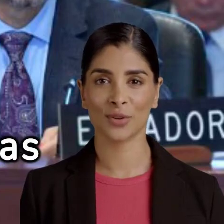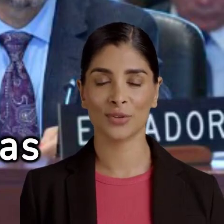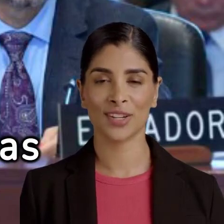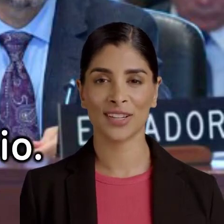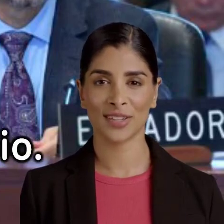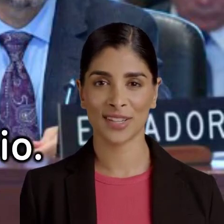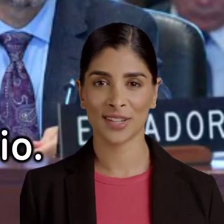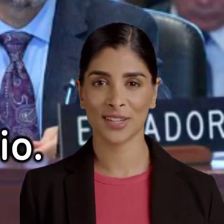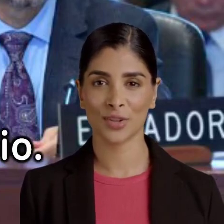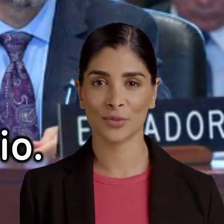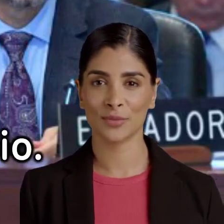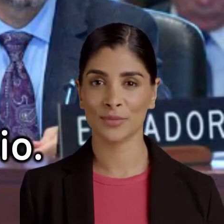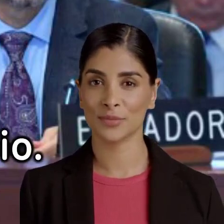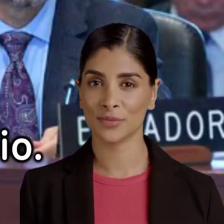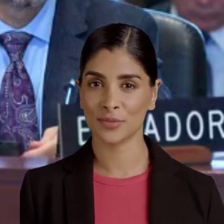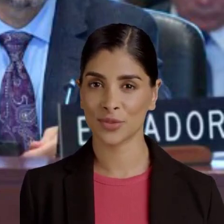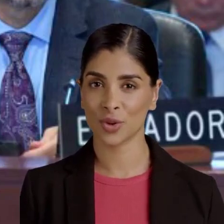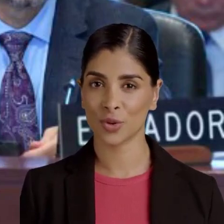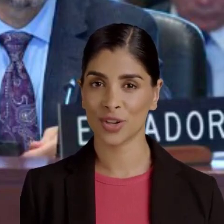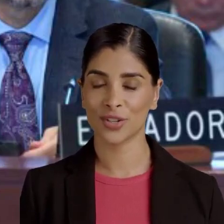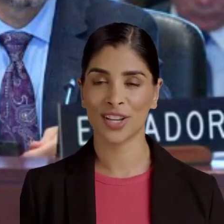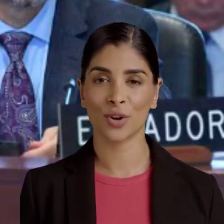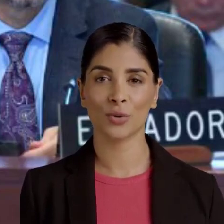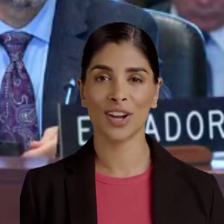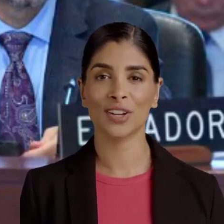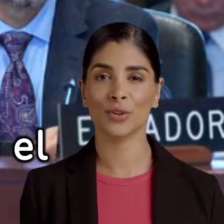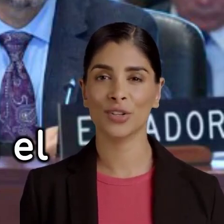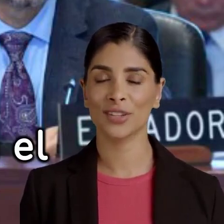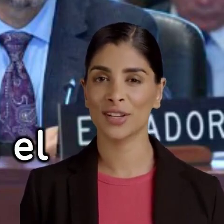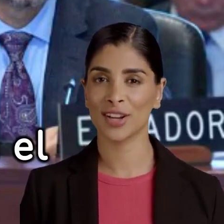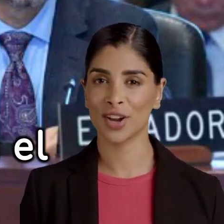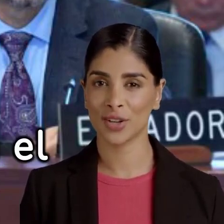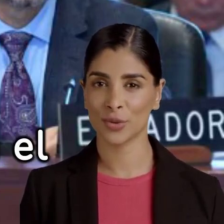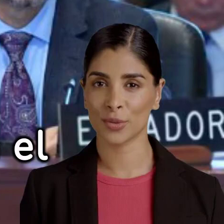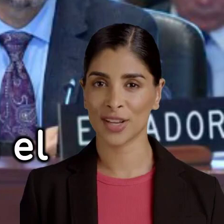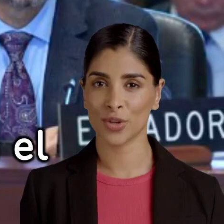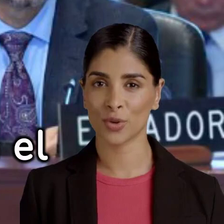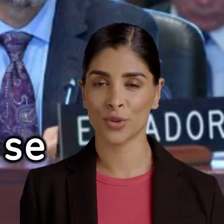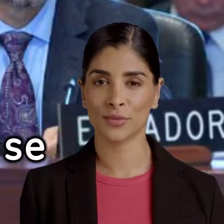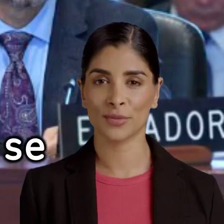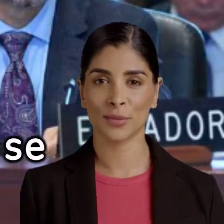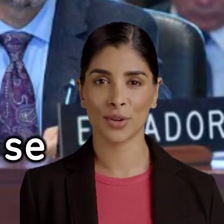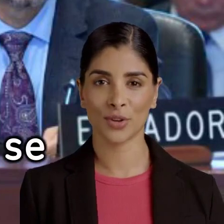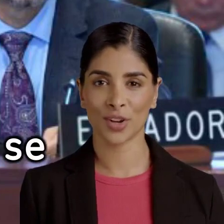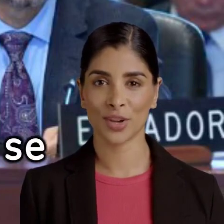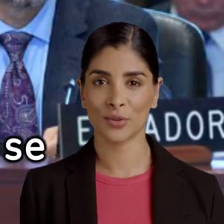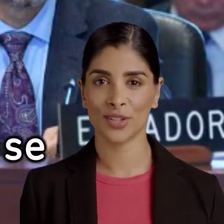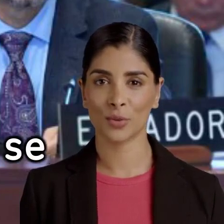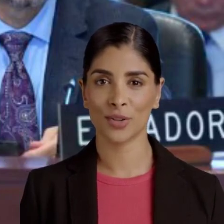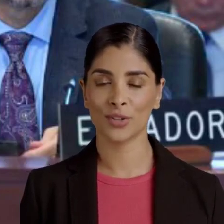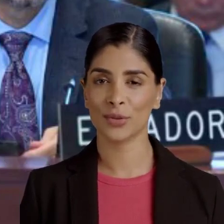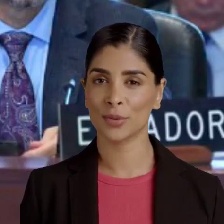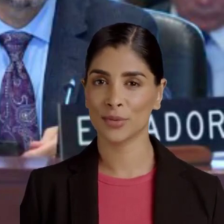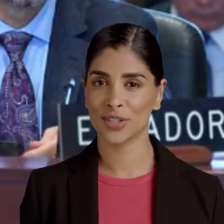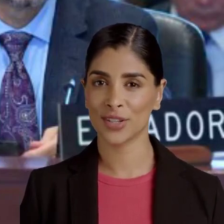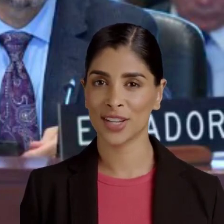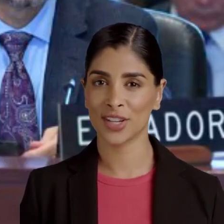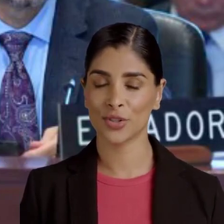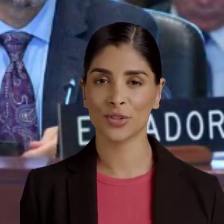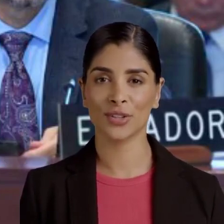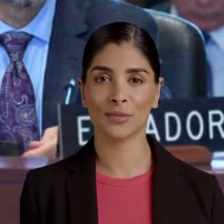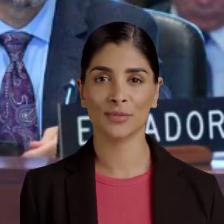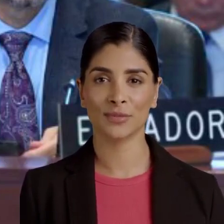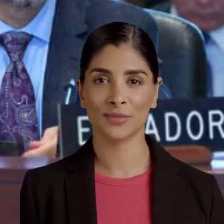cuenta las circunstancias en que se dio lo ocurrido en la oea no es nada agradable para el Ecuador pero no creo que se pueda tomar más